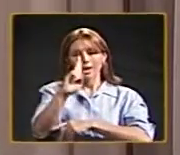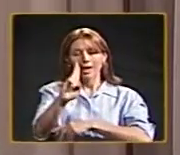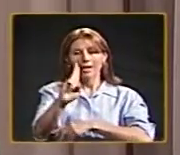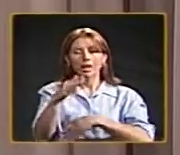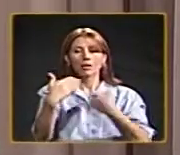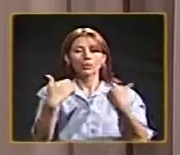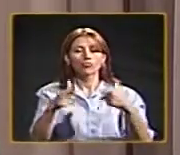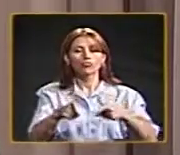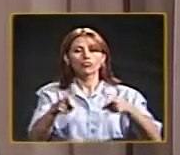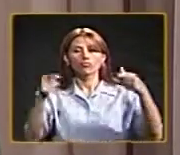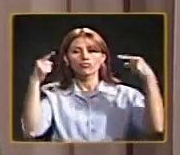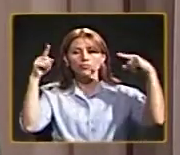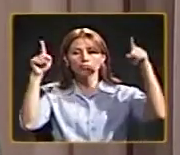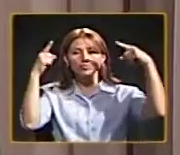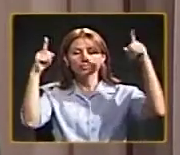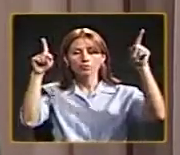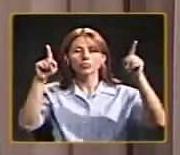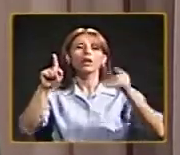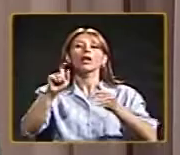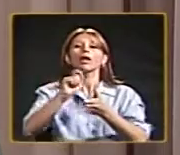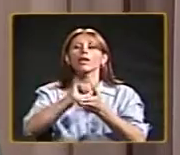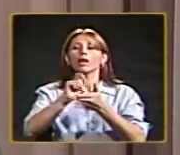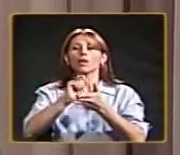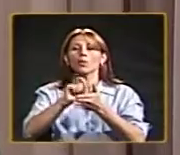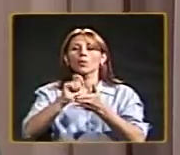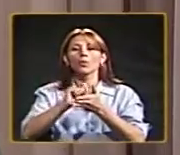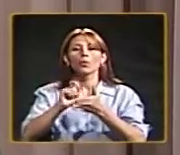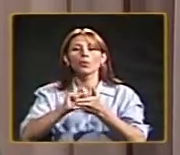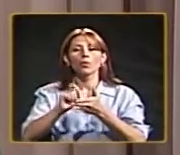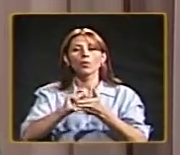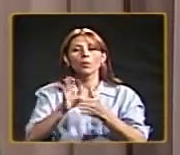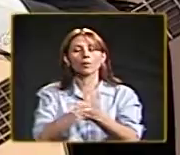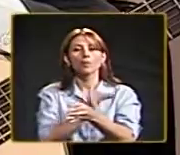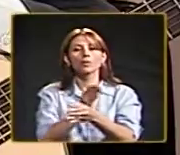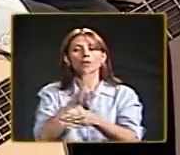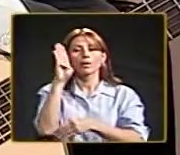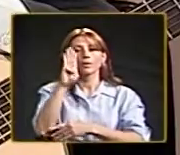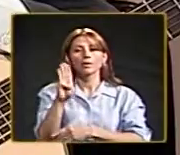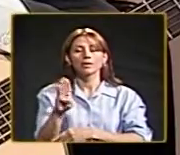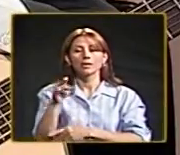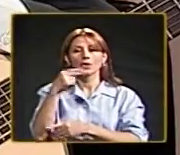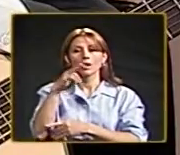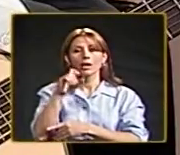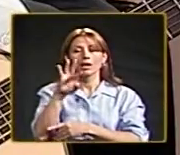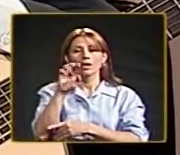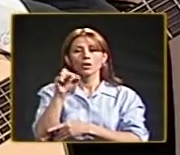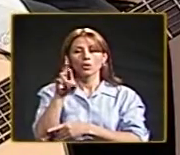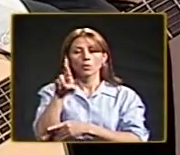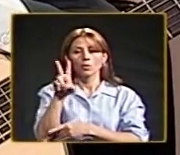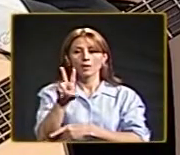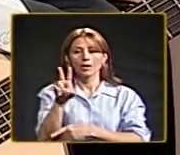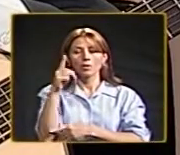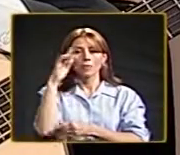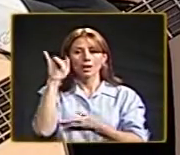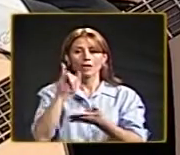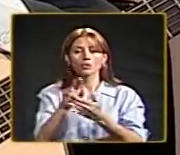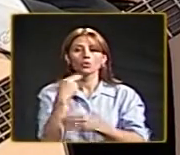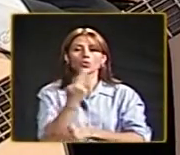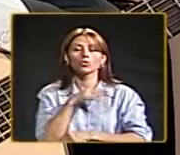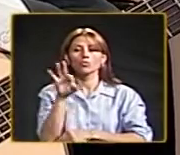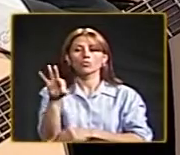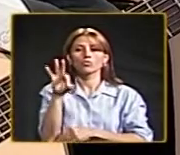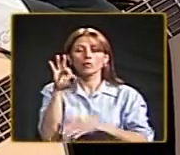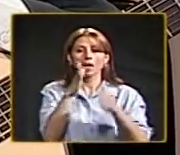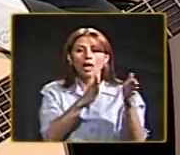gran compositor brasileño Heitor Villa-Lobos. Para eso hemos invitado al organizador de este festival y al director de la Orquesta